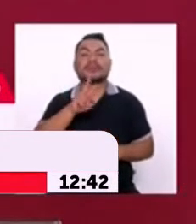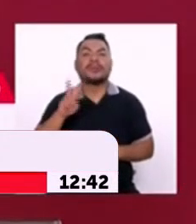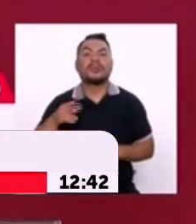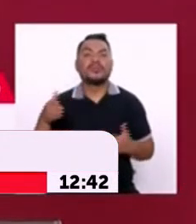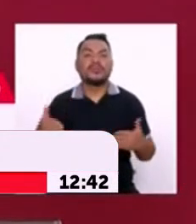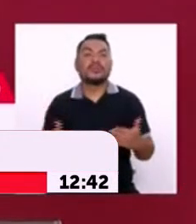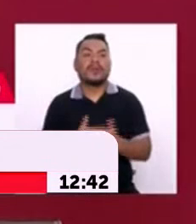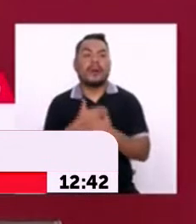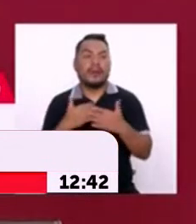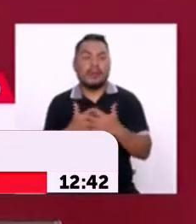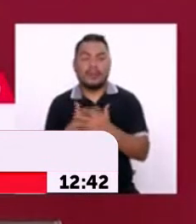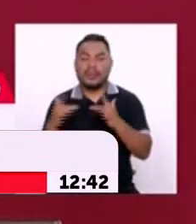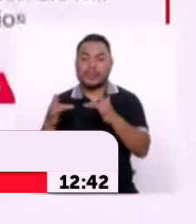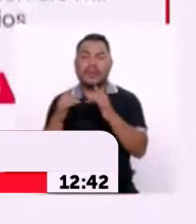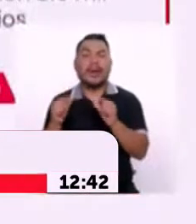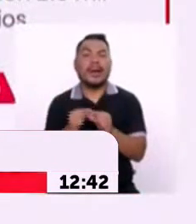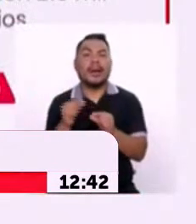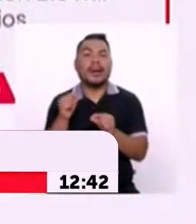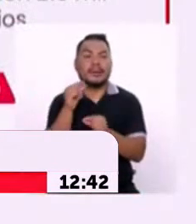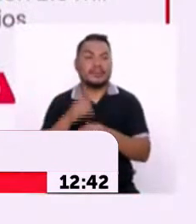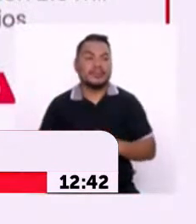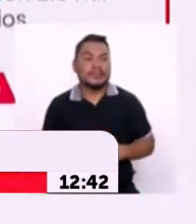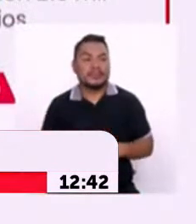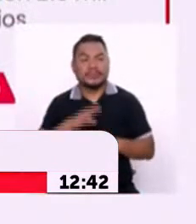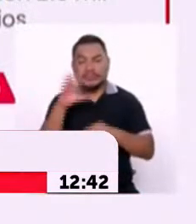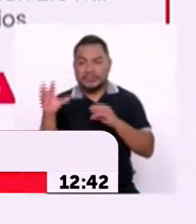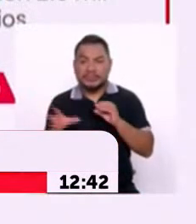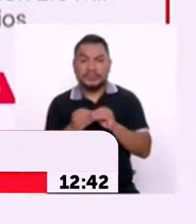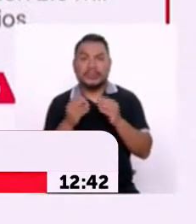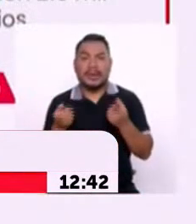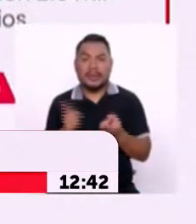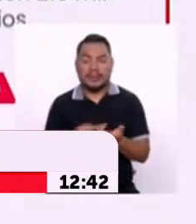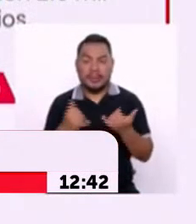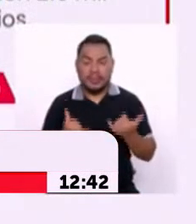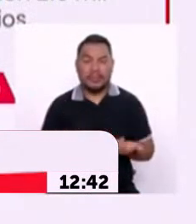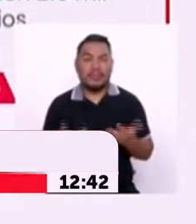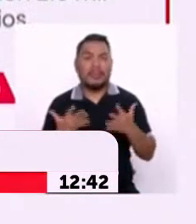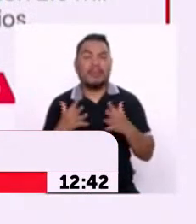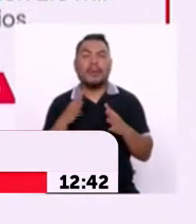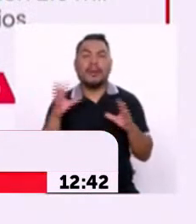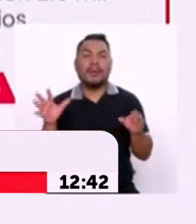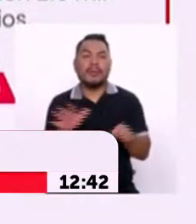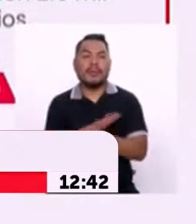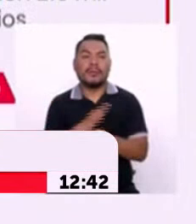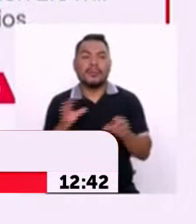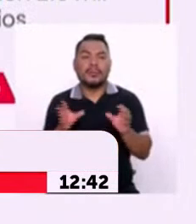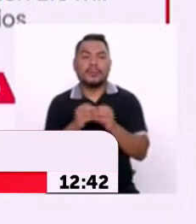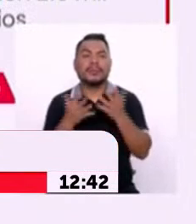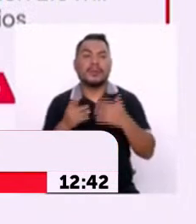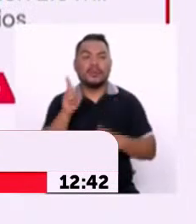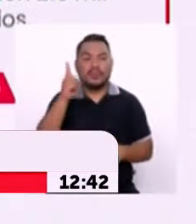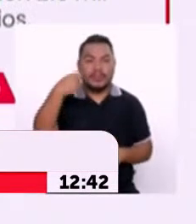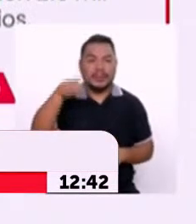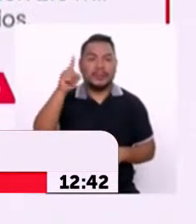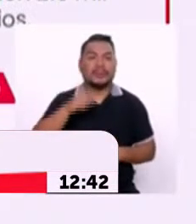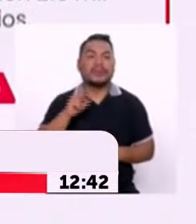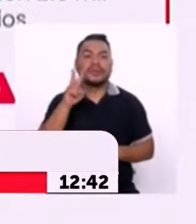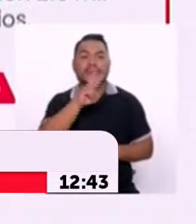32.492 nuevos suministros de gas natural, sumando a la fecha un acumulado de